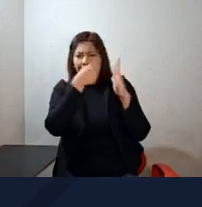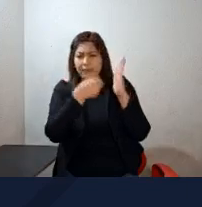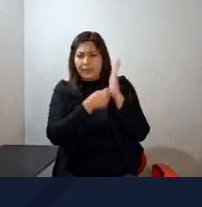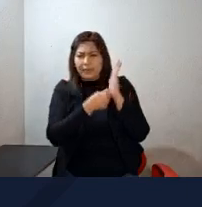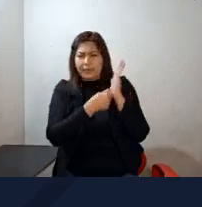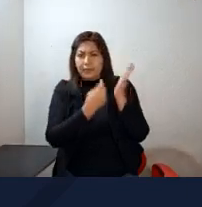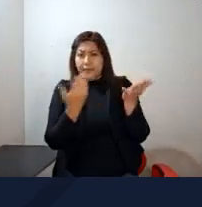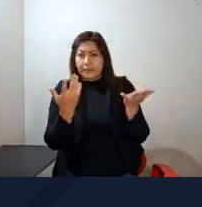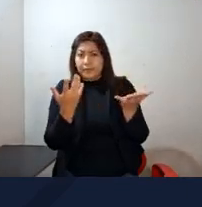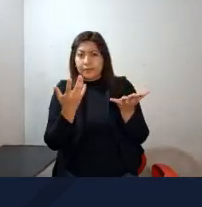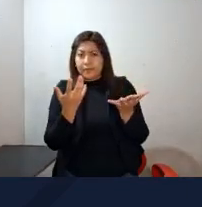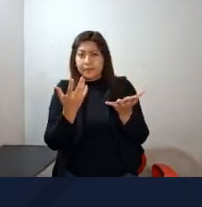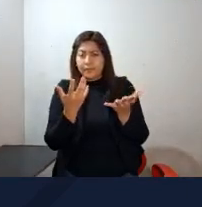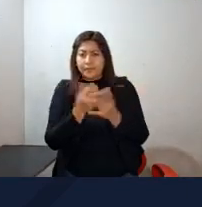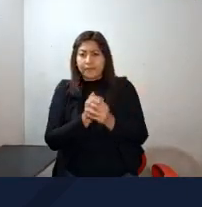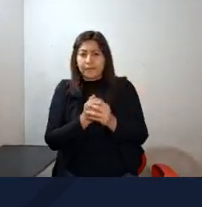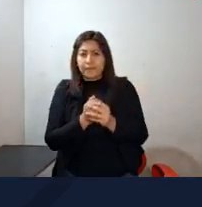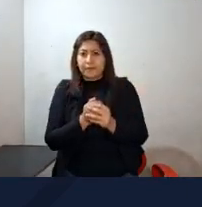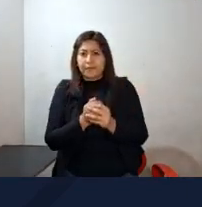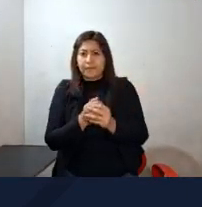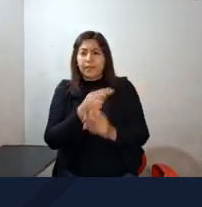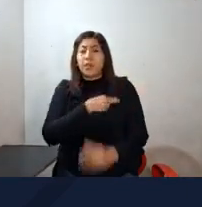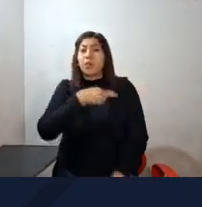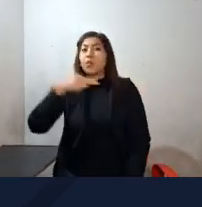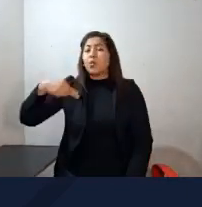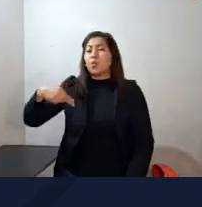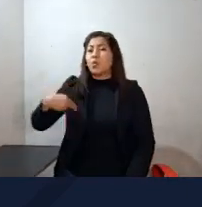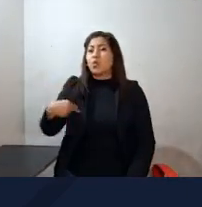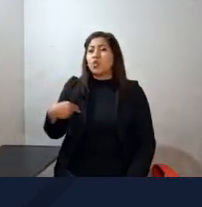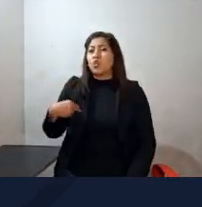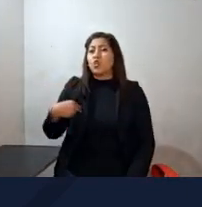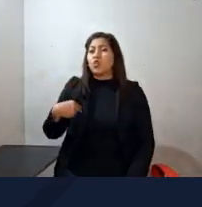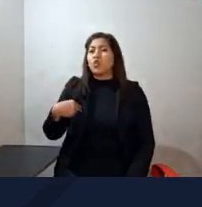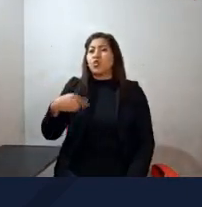Nosotros tenemos un módulo central